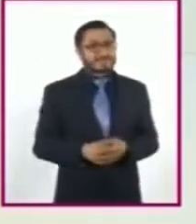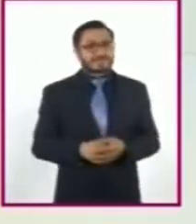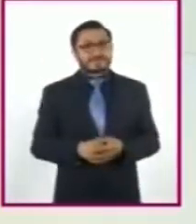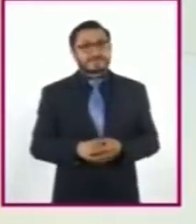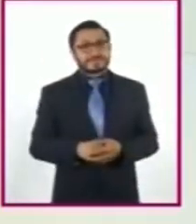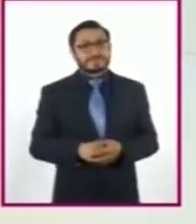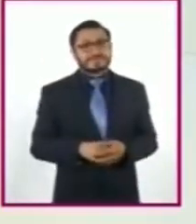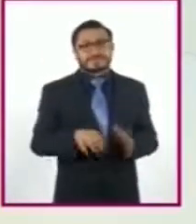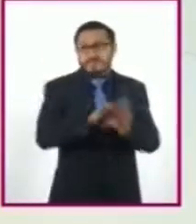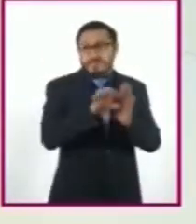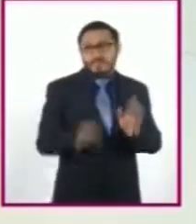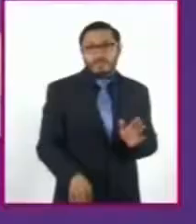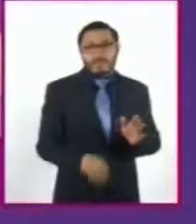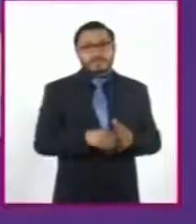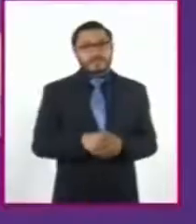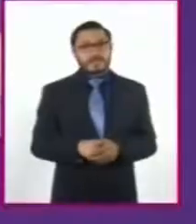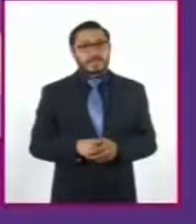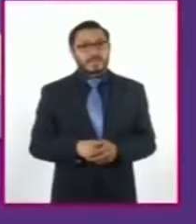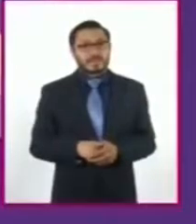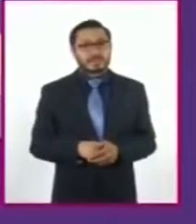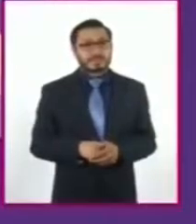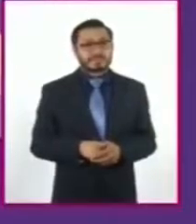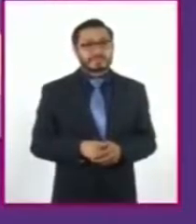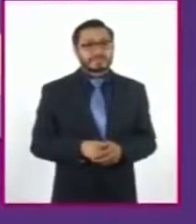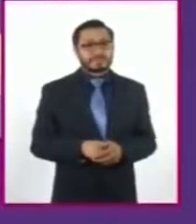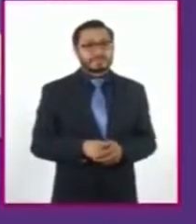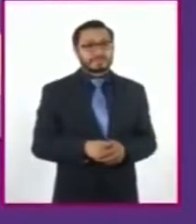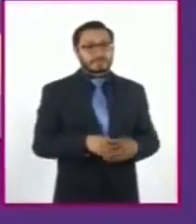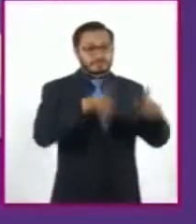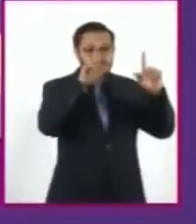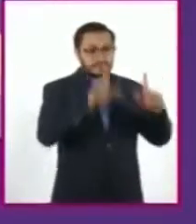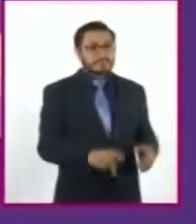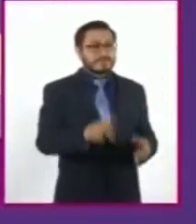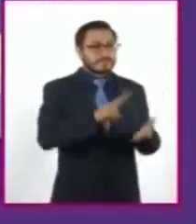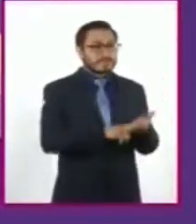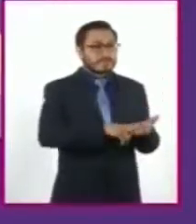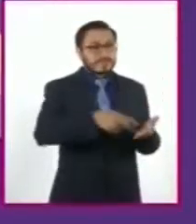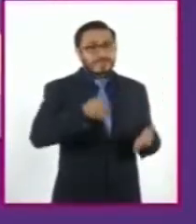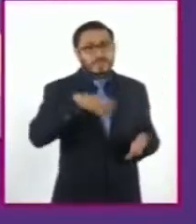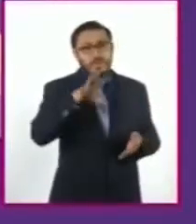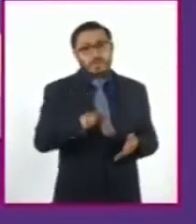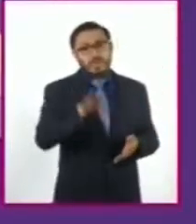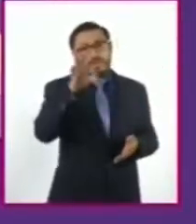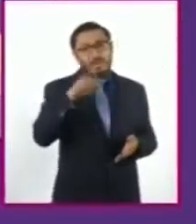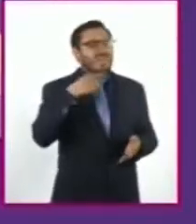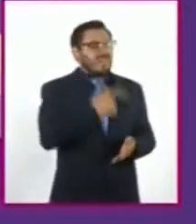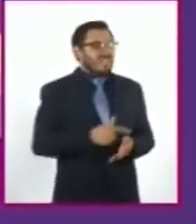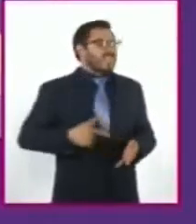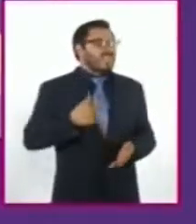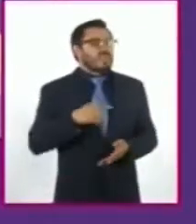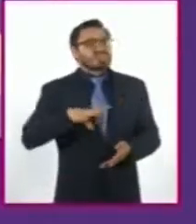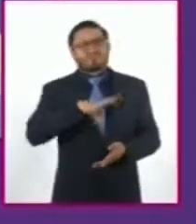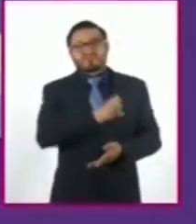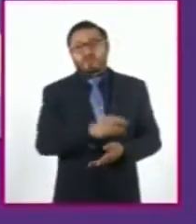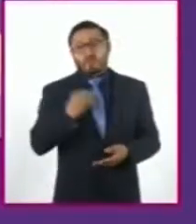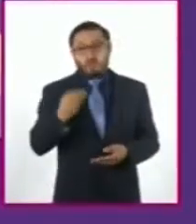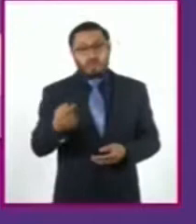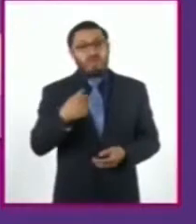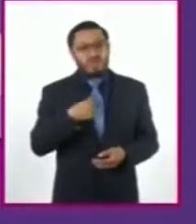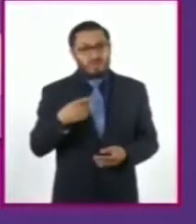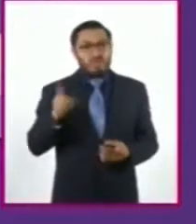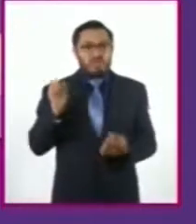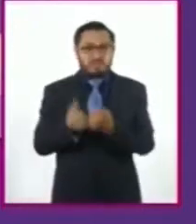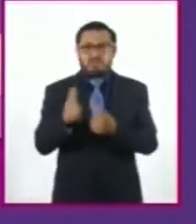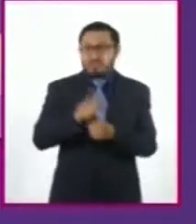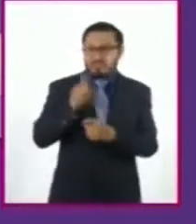Por ejemplo, en la columna verde, yo puse que me gusta mucho leer, soy sociable